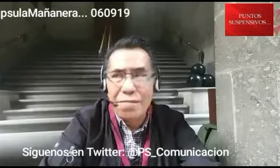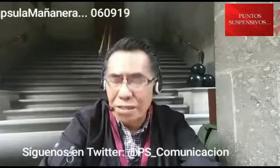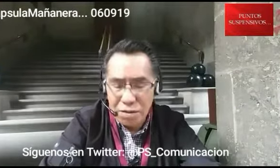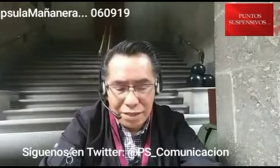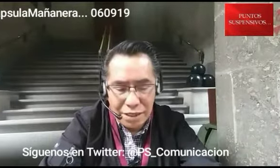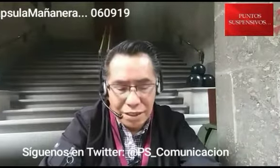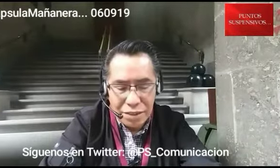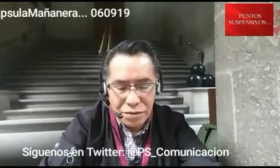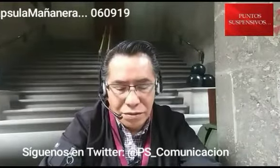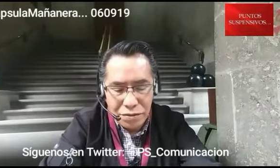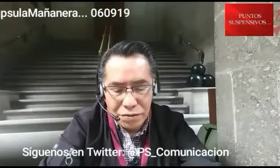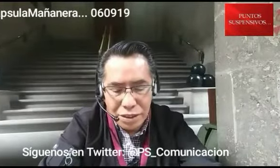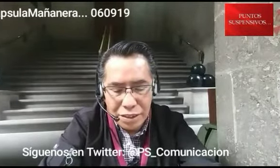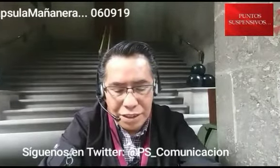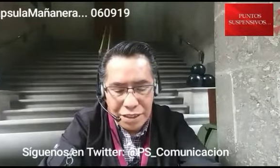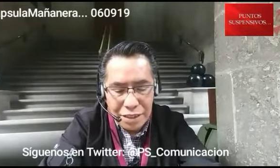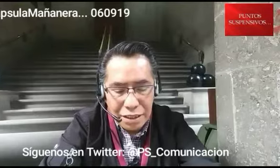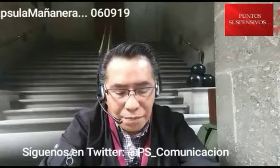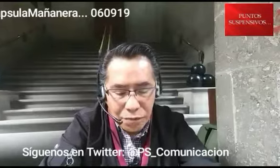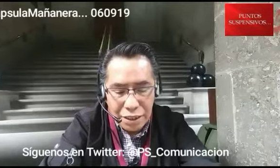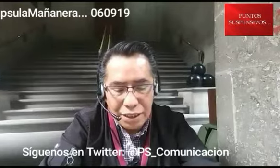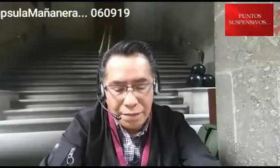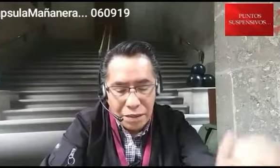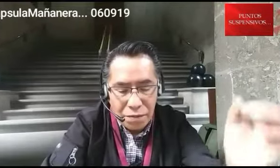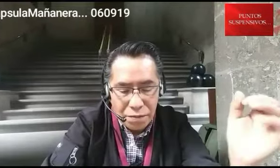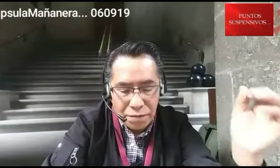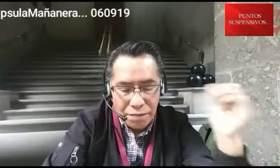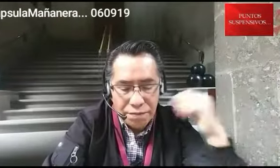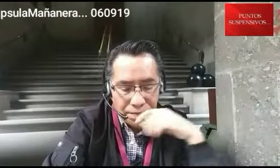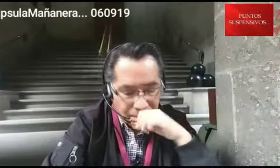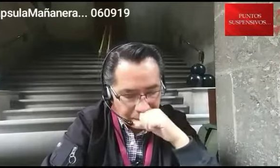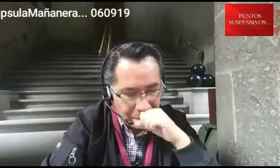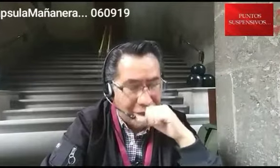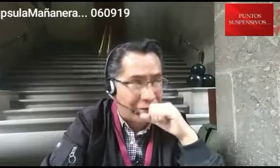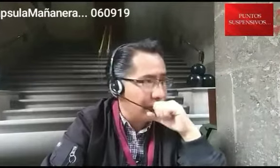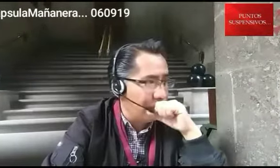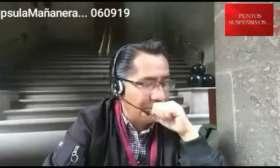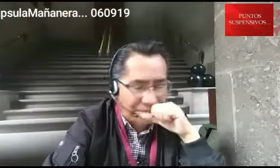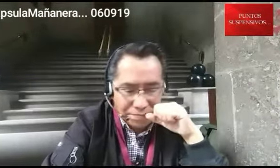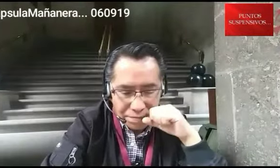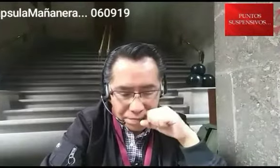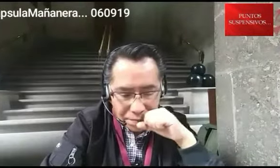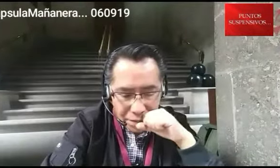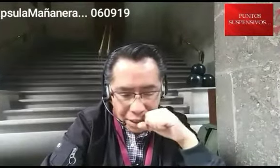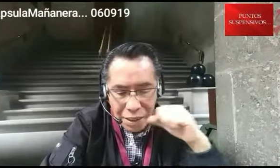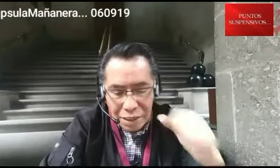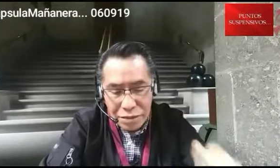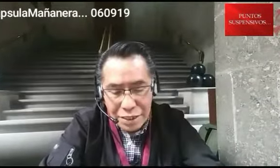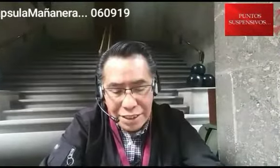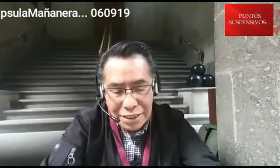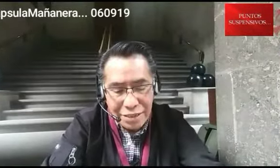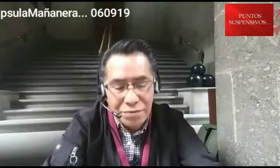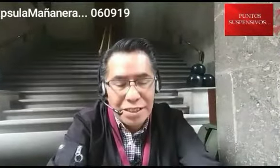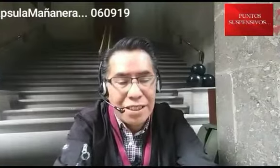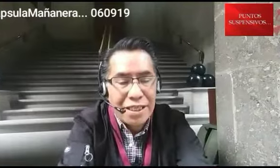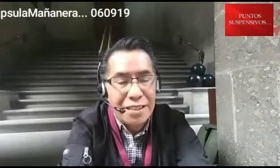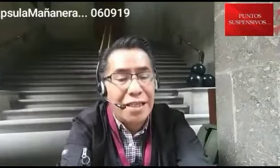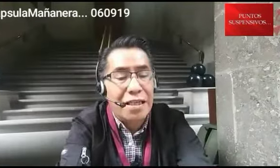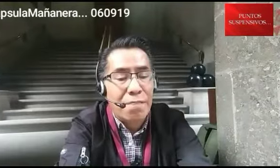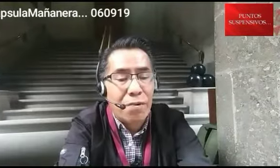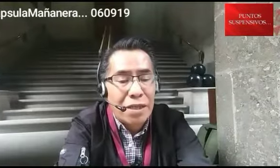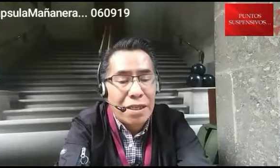También Marcelo Ebrard hizo una síntesis del reporte que México... perdón. Hizo